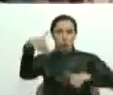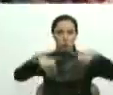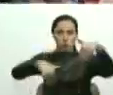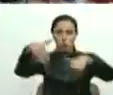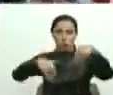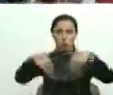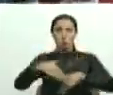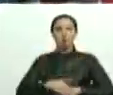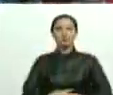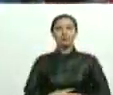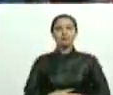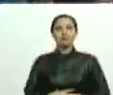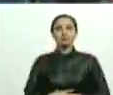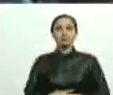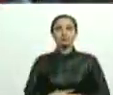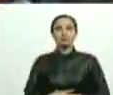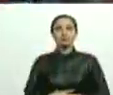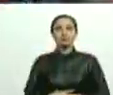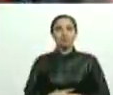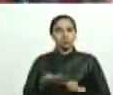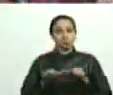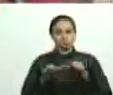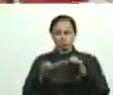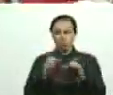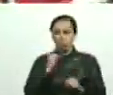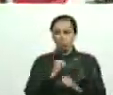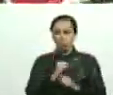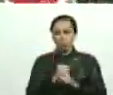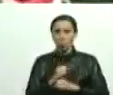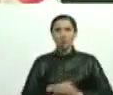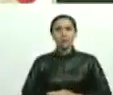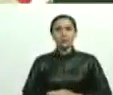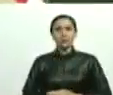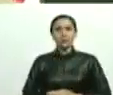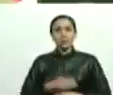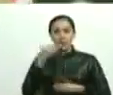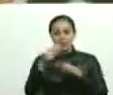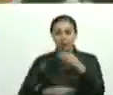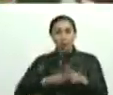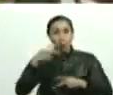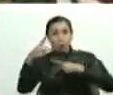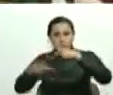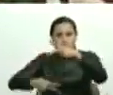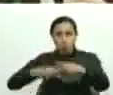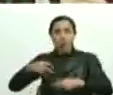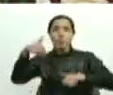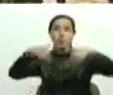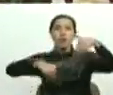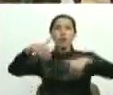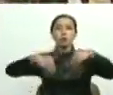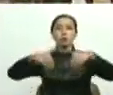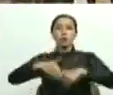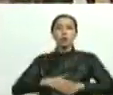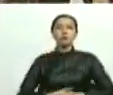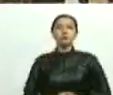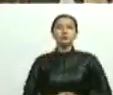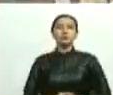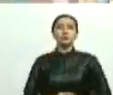que se ha desvelado por entregar un proceso electoral.